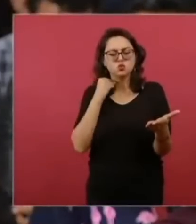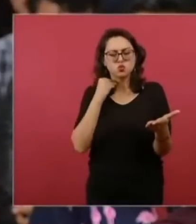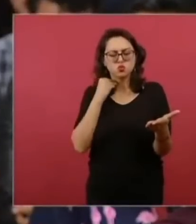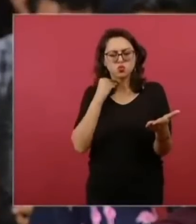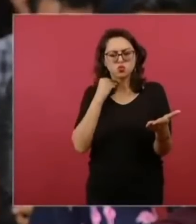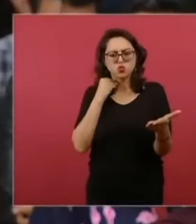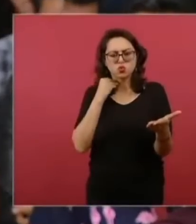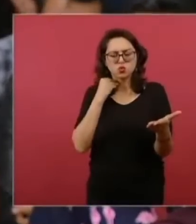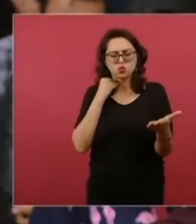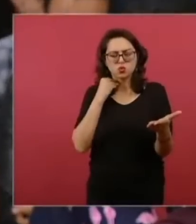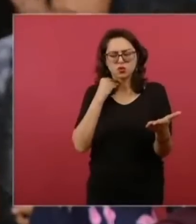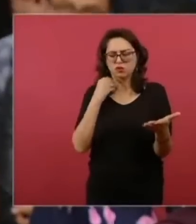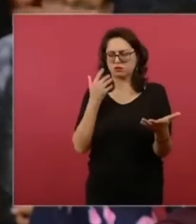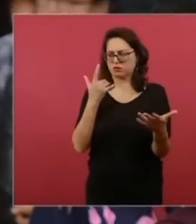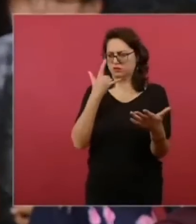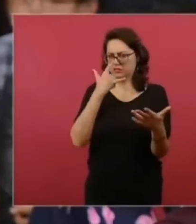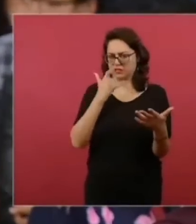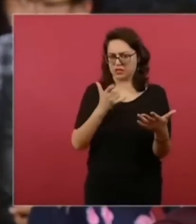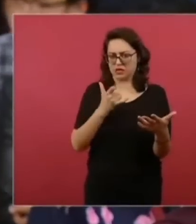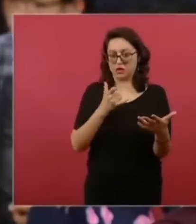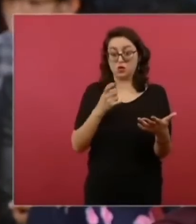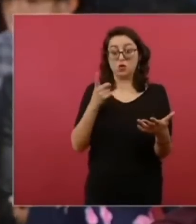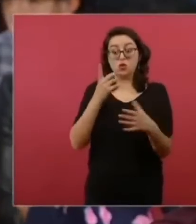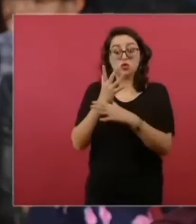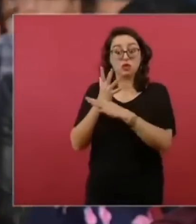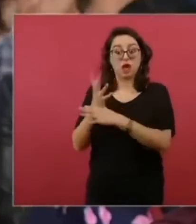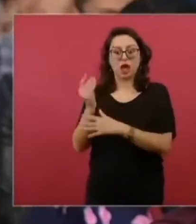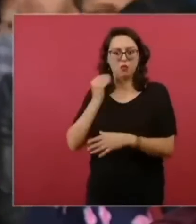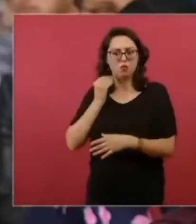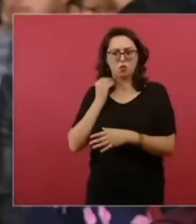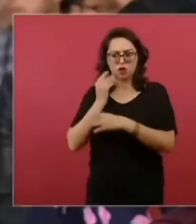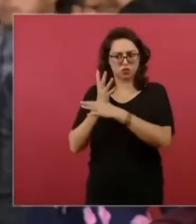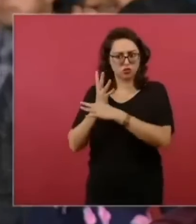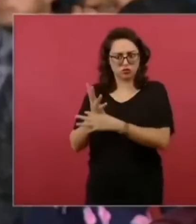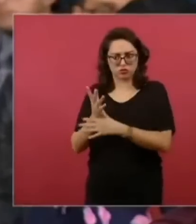abogado denunció por usurpación